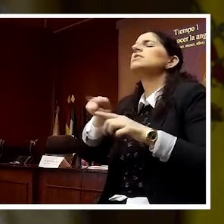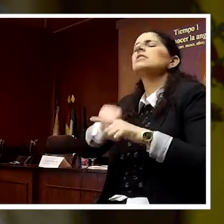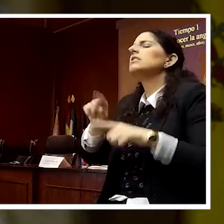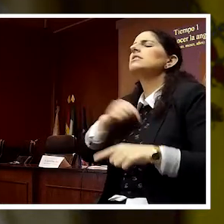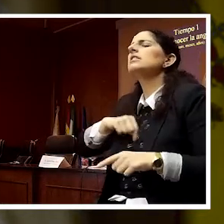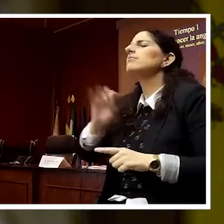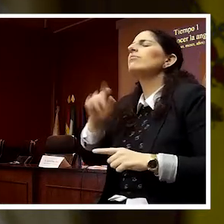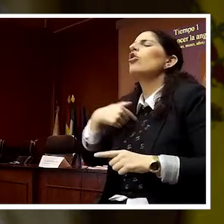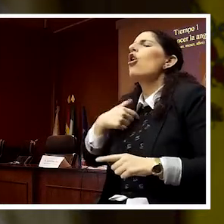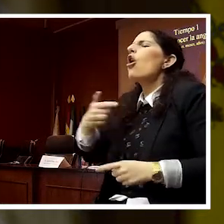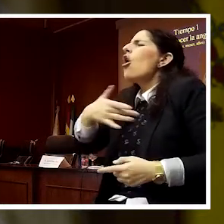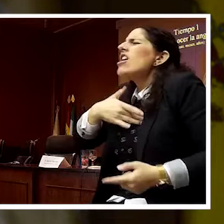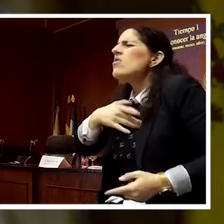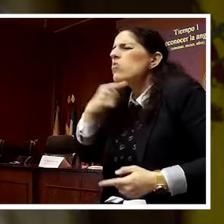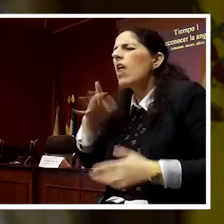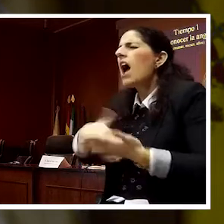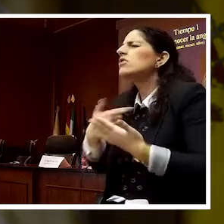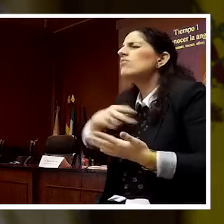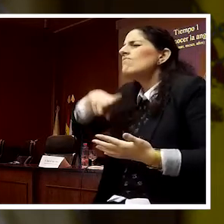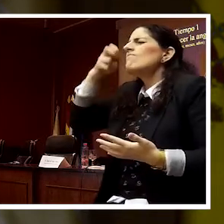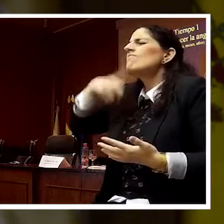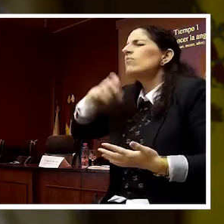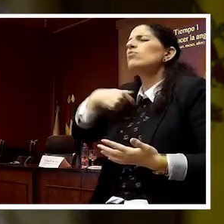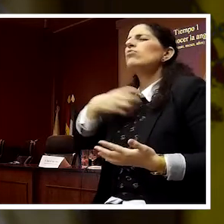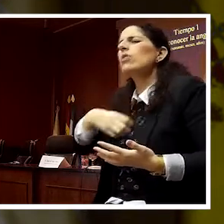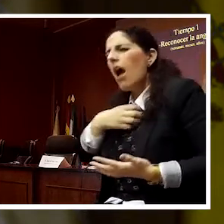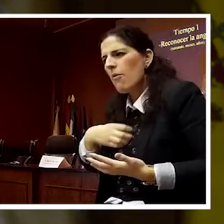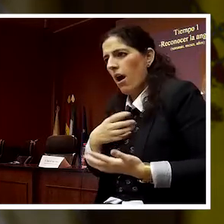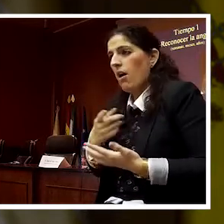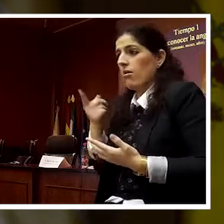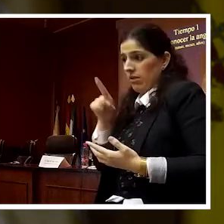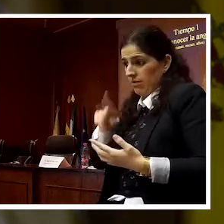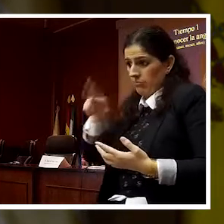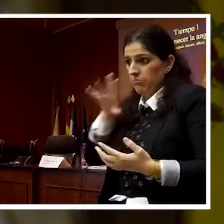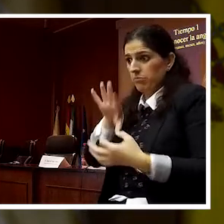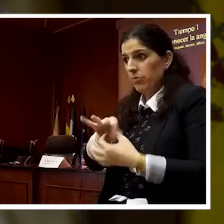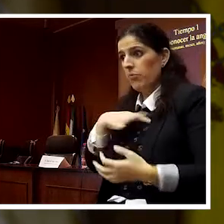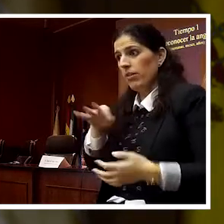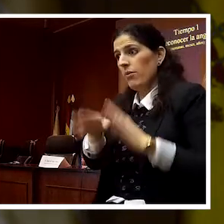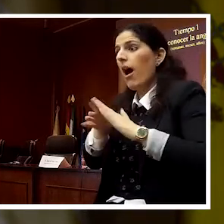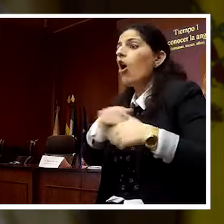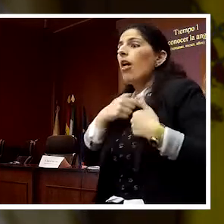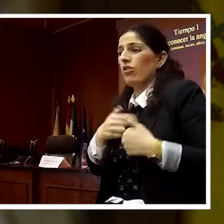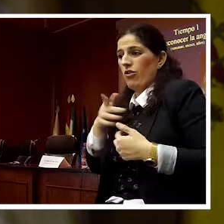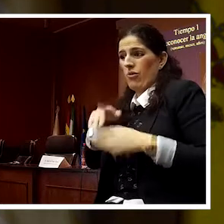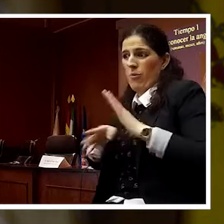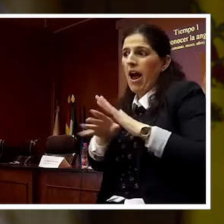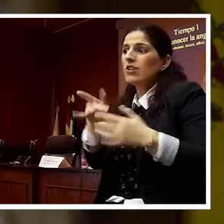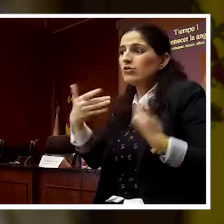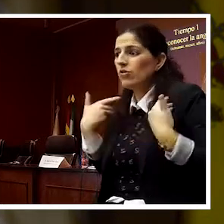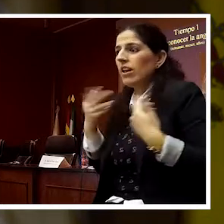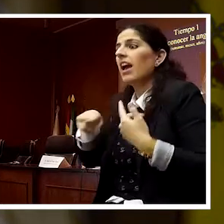una falta de aire y tal y cual, y cuando se paran se le quita. De manera que eso es lo que llamamos disnea equivalente.